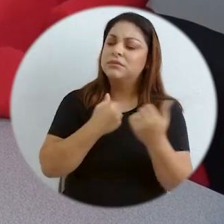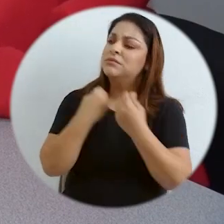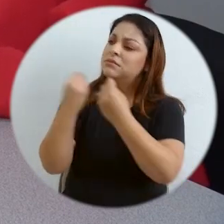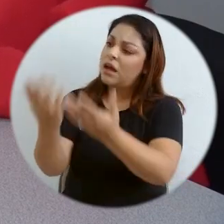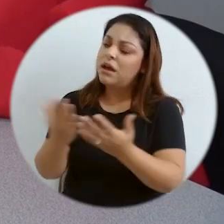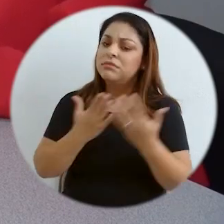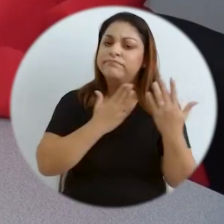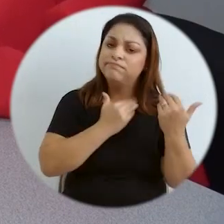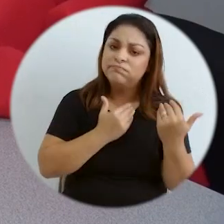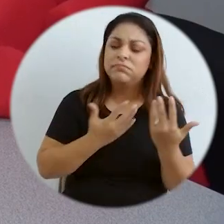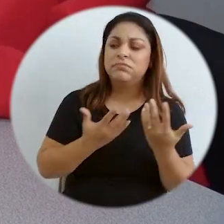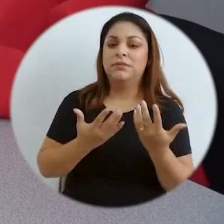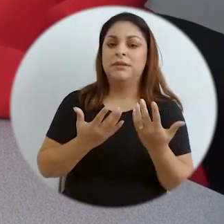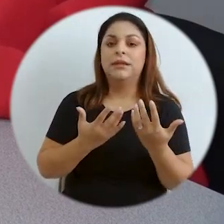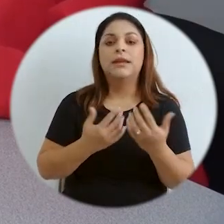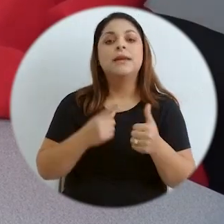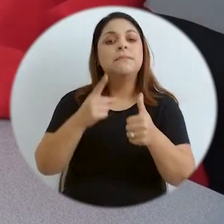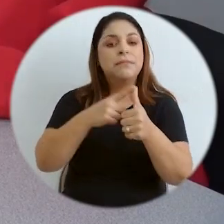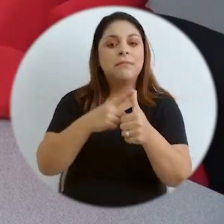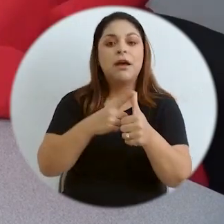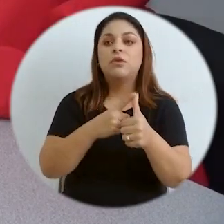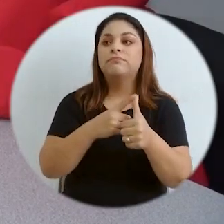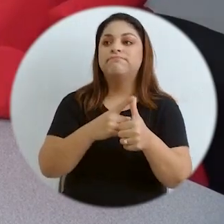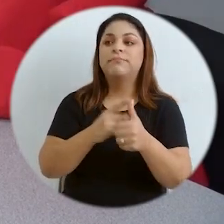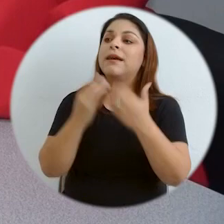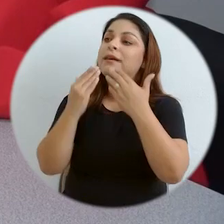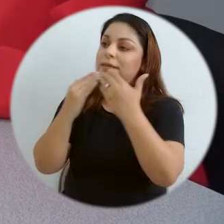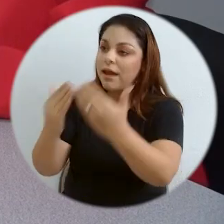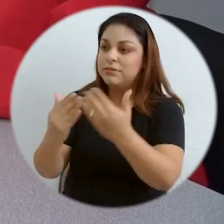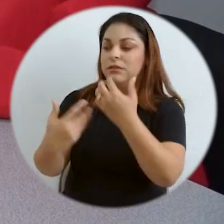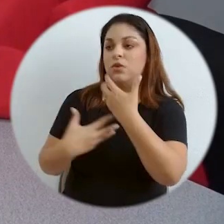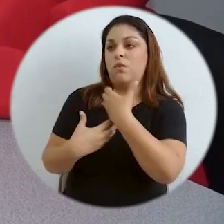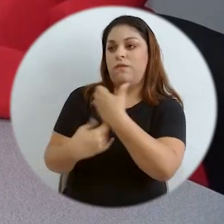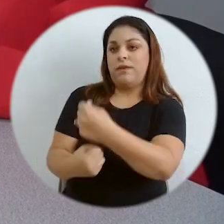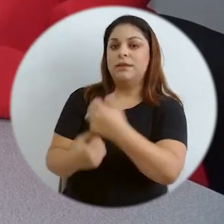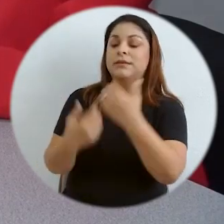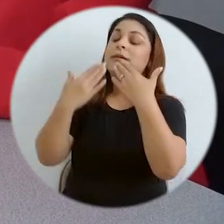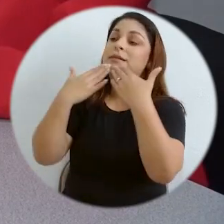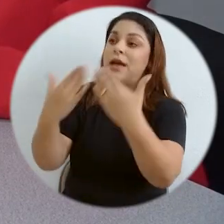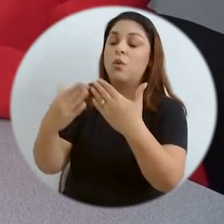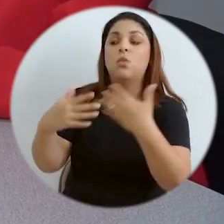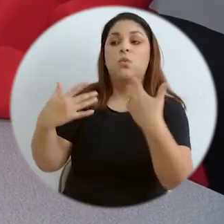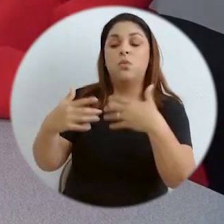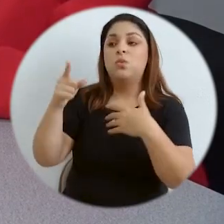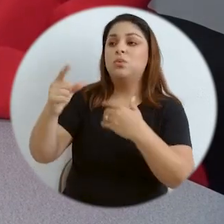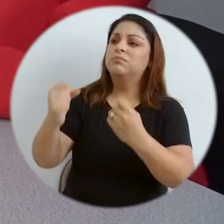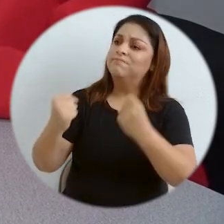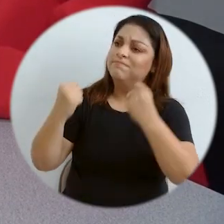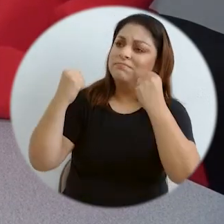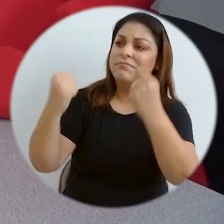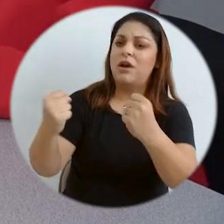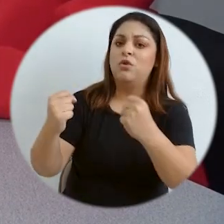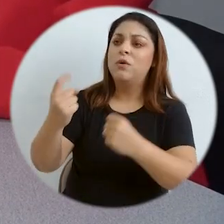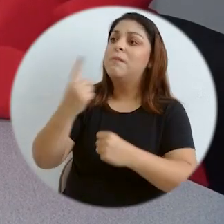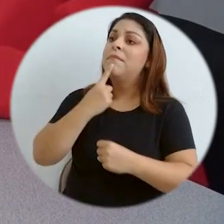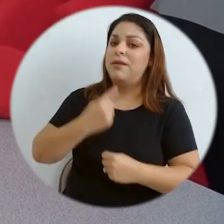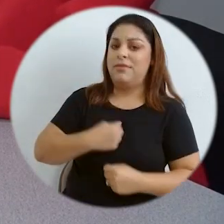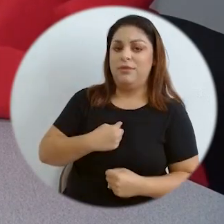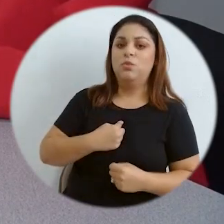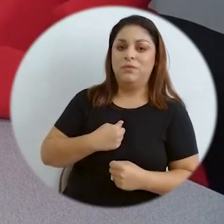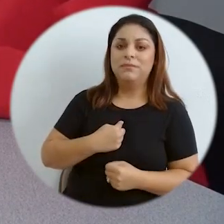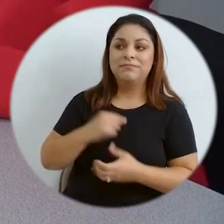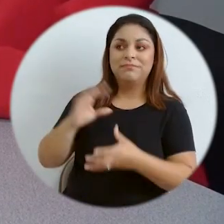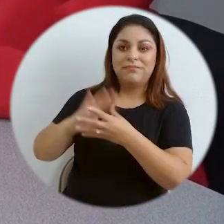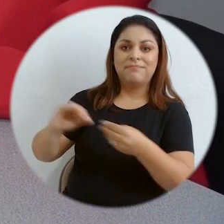Eso es muy importante. Y bueno, en primer lugar también agradecer la confianza, ¿verdad? Porque es un acto de mucha valentía de la persona